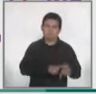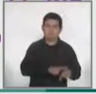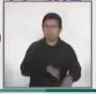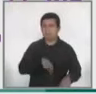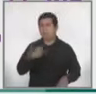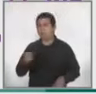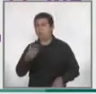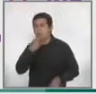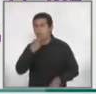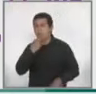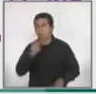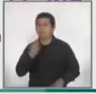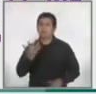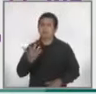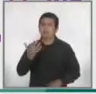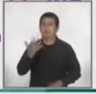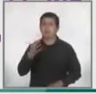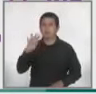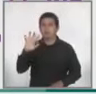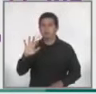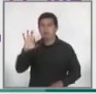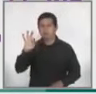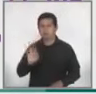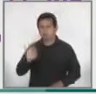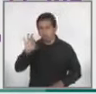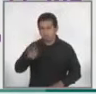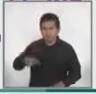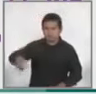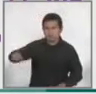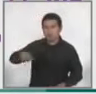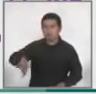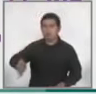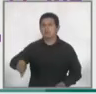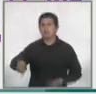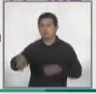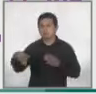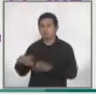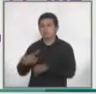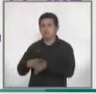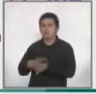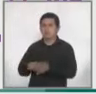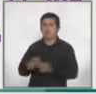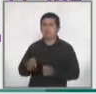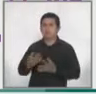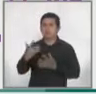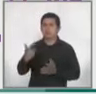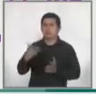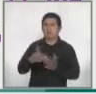y hombres tenemos el reporte de 55 casos confirmados, es decir,